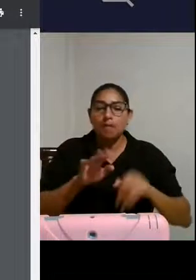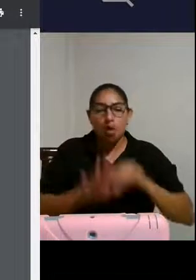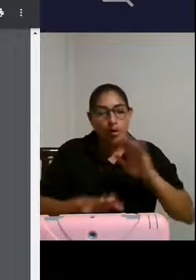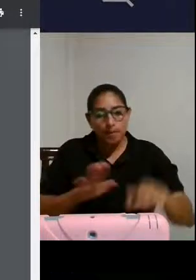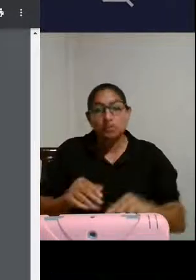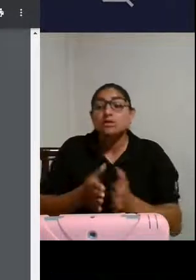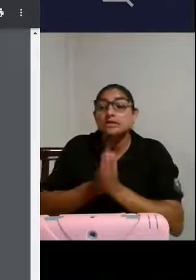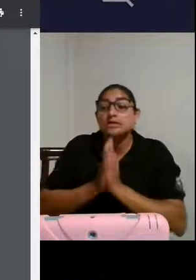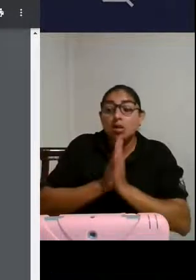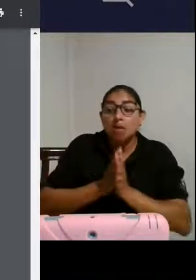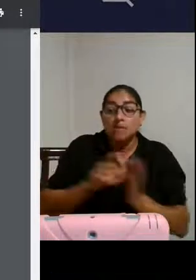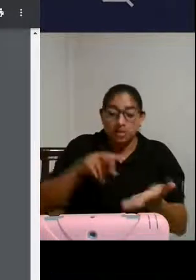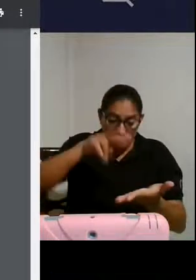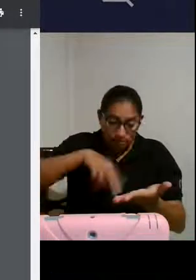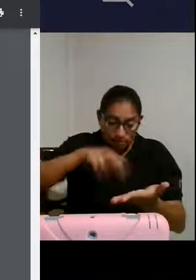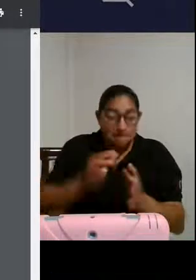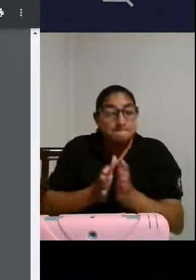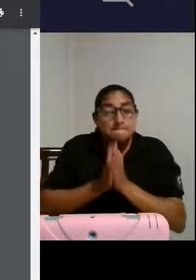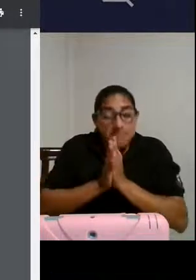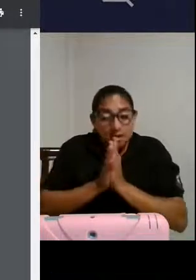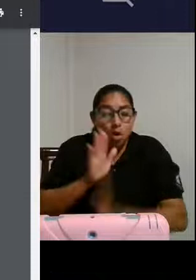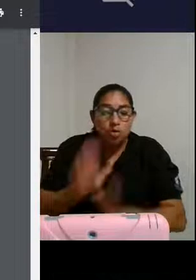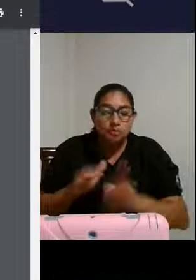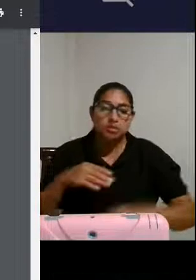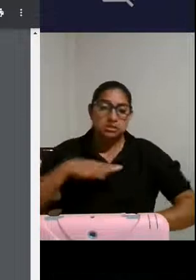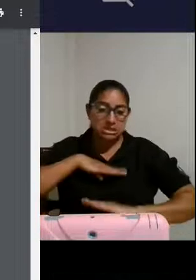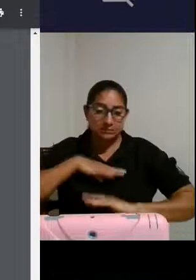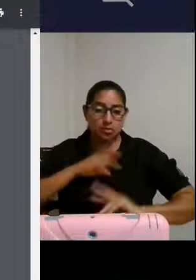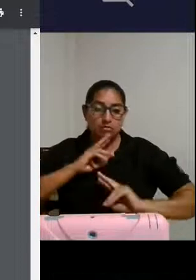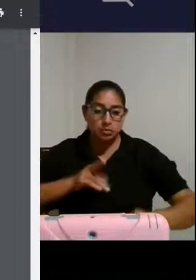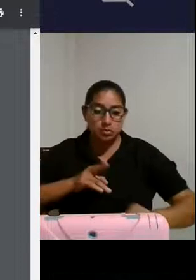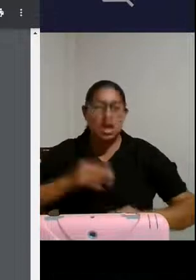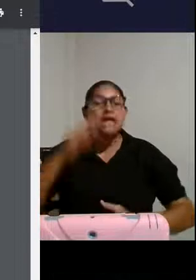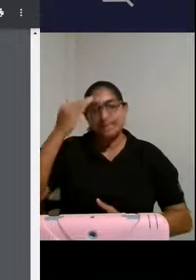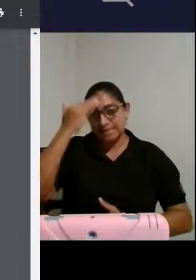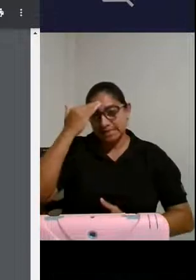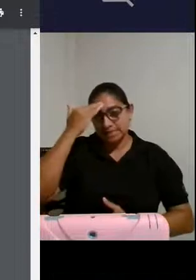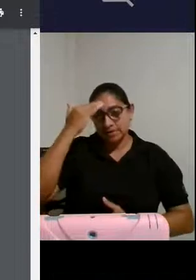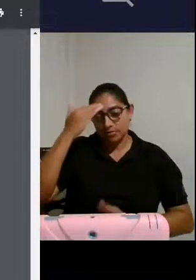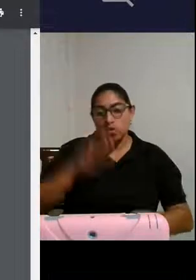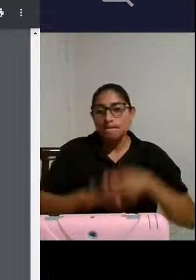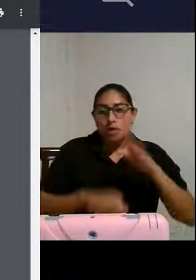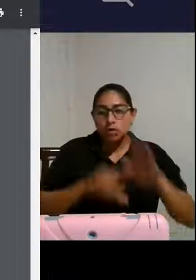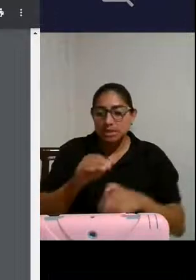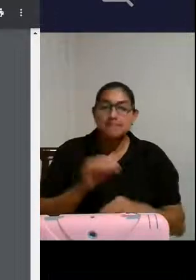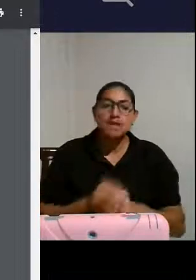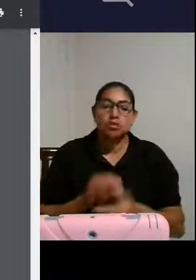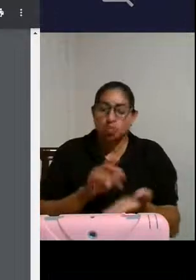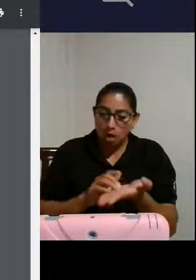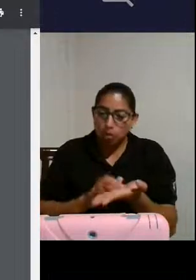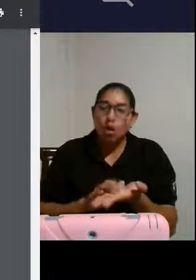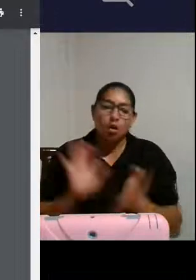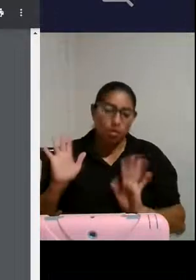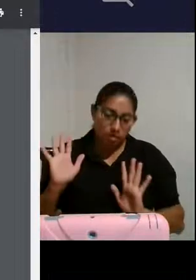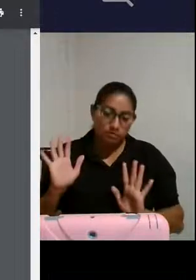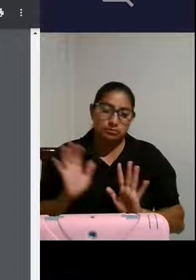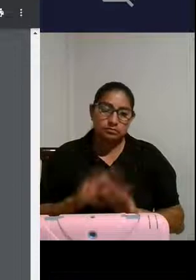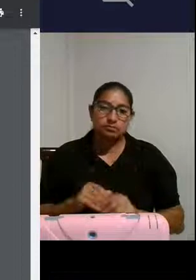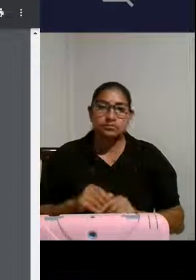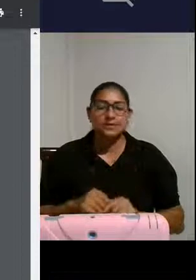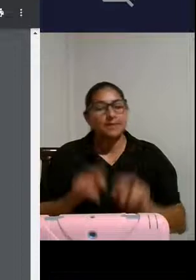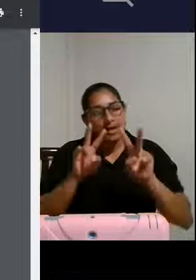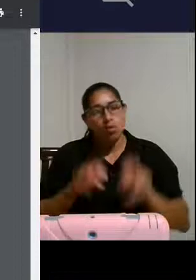esto nosotros estamos más que satisfechos, ¿verdad? Que sabemos que usted hizo esto en calculadora. Ujú. Y analizar también cuántos